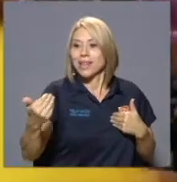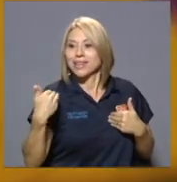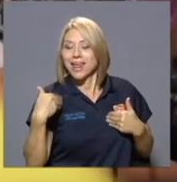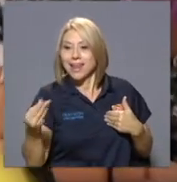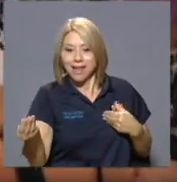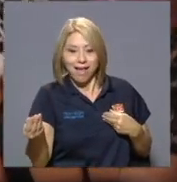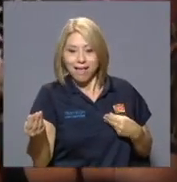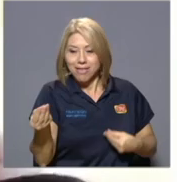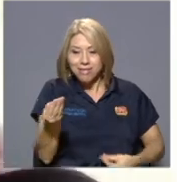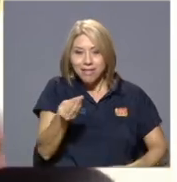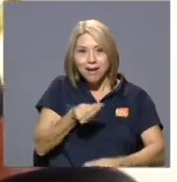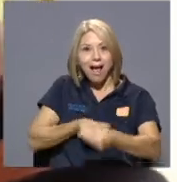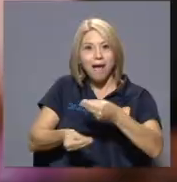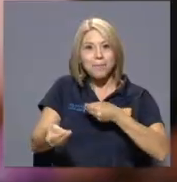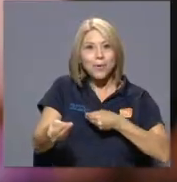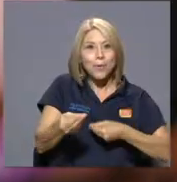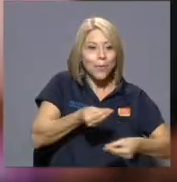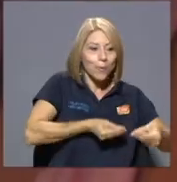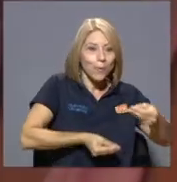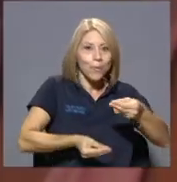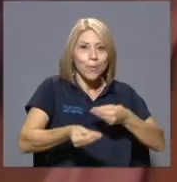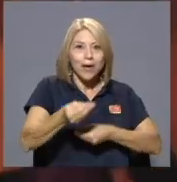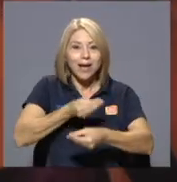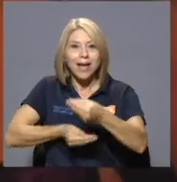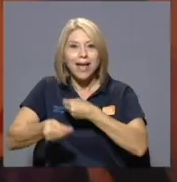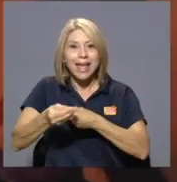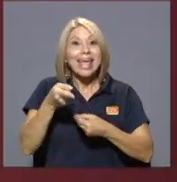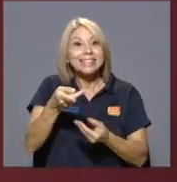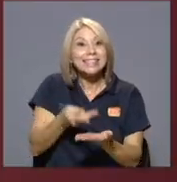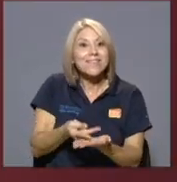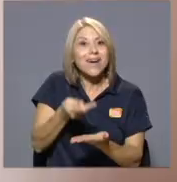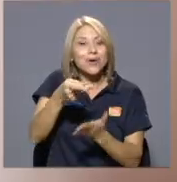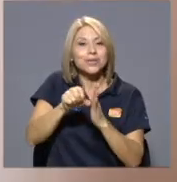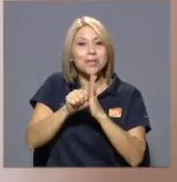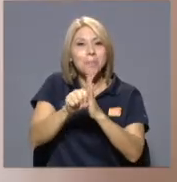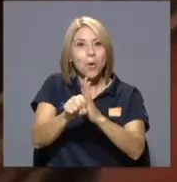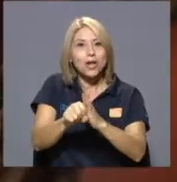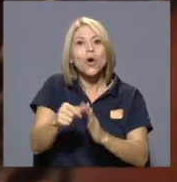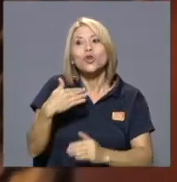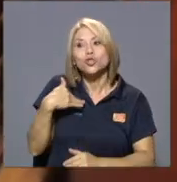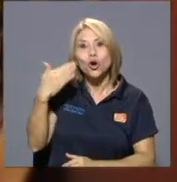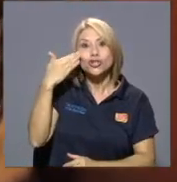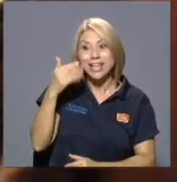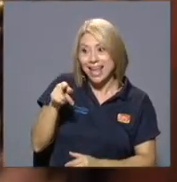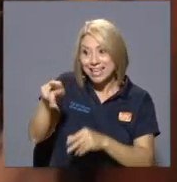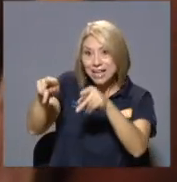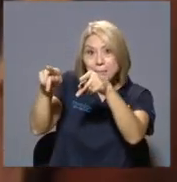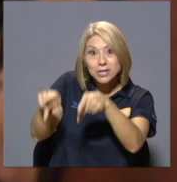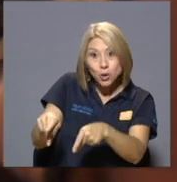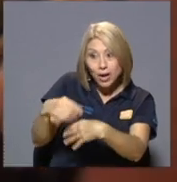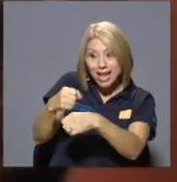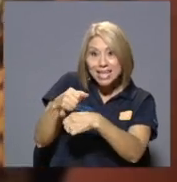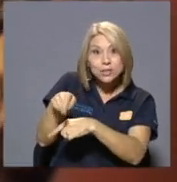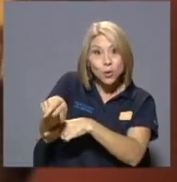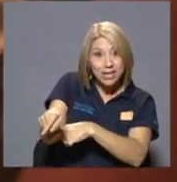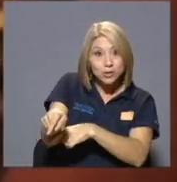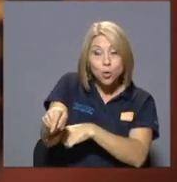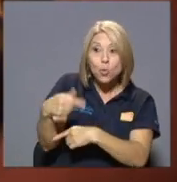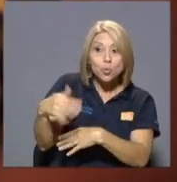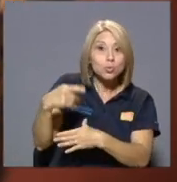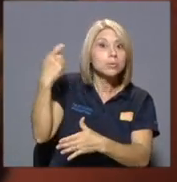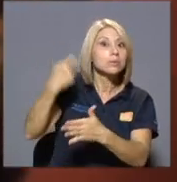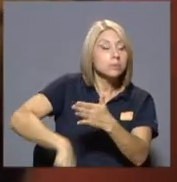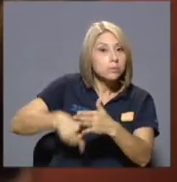mismo valor simbólico, ¿verdad? Donde yo sé el costo que tiene para la otra persona la creación de todas estas